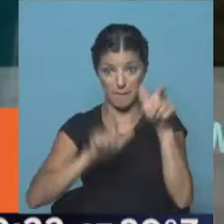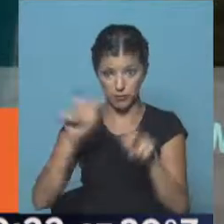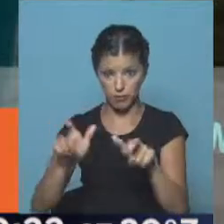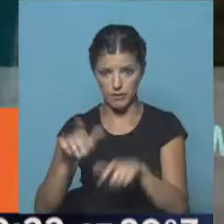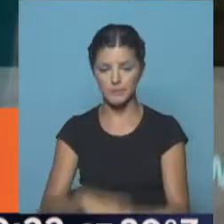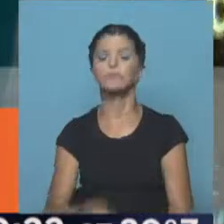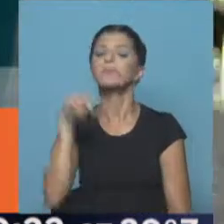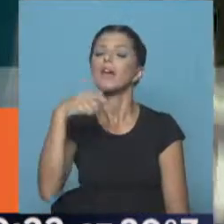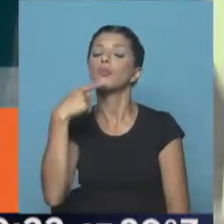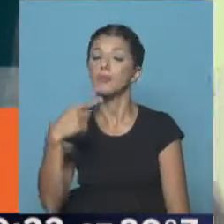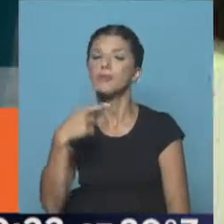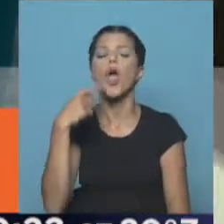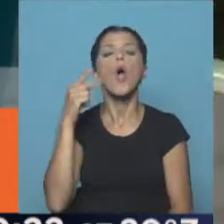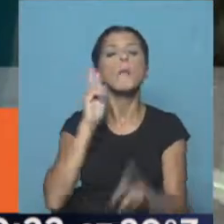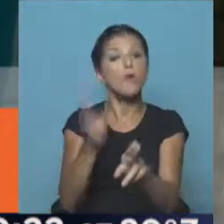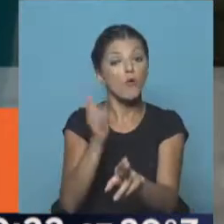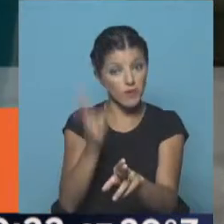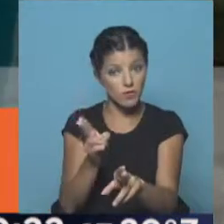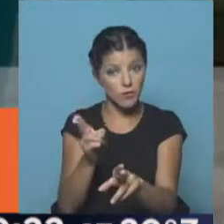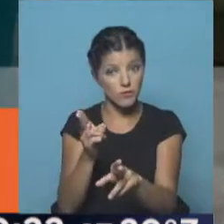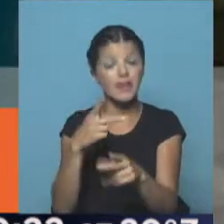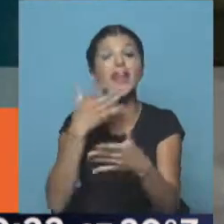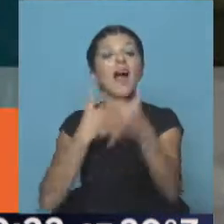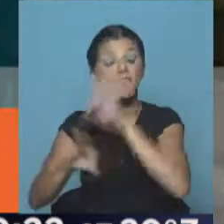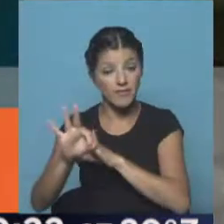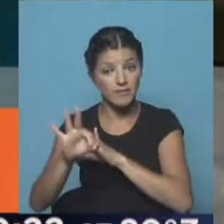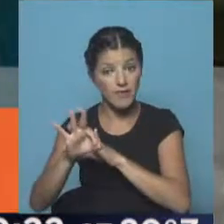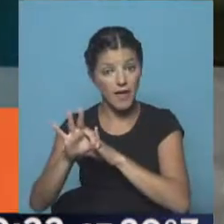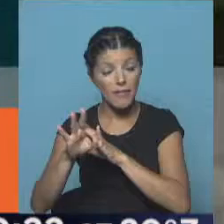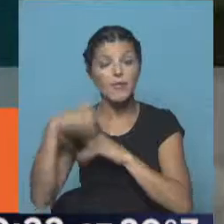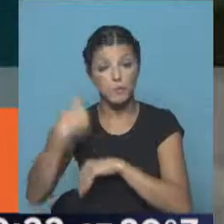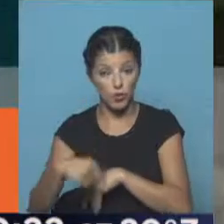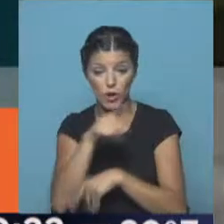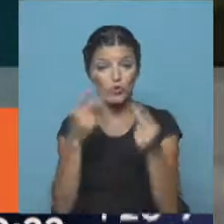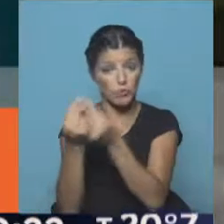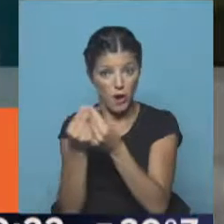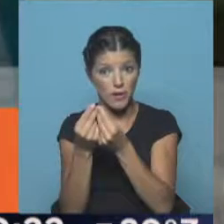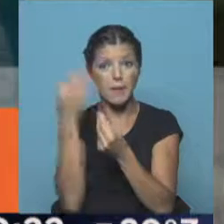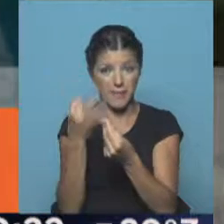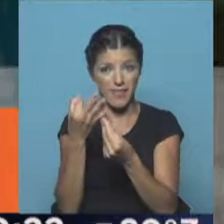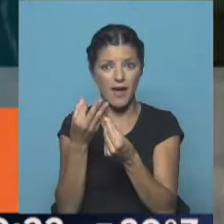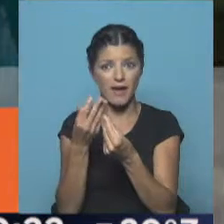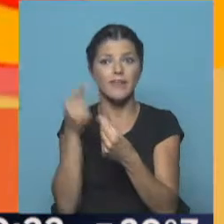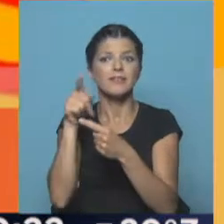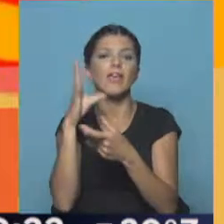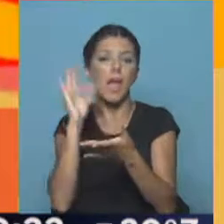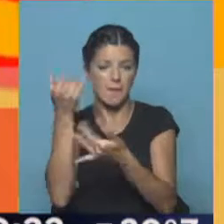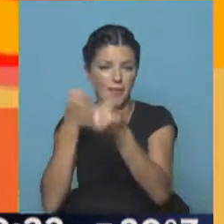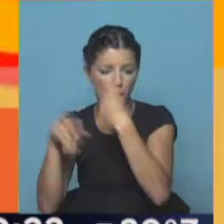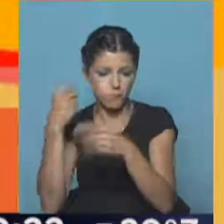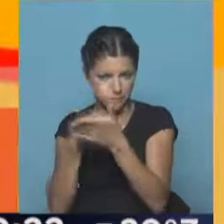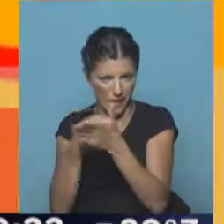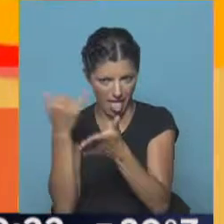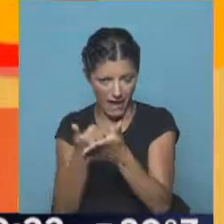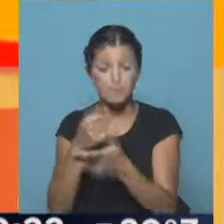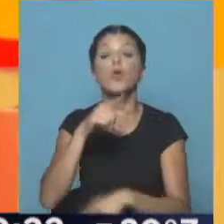prohíbe promocionar como sin intereses la venta de productos en cuyo precio haya un financiamiento implícito. Los programas